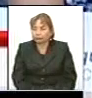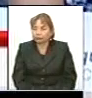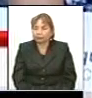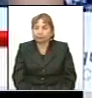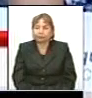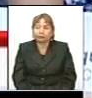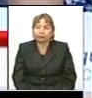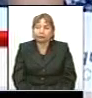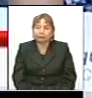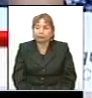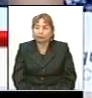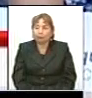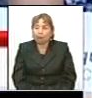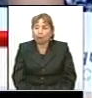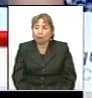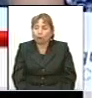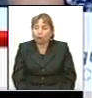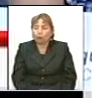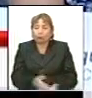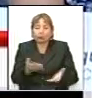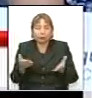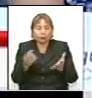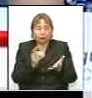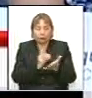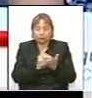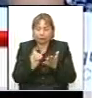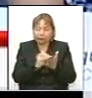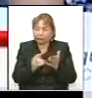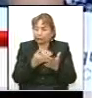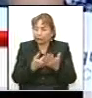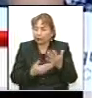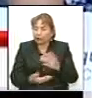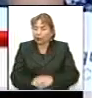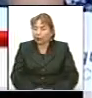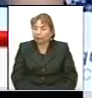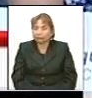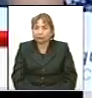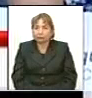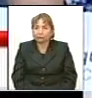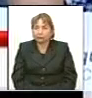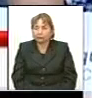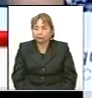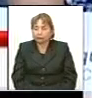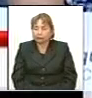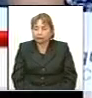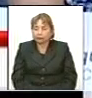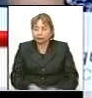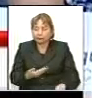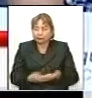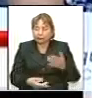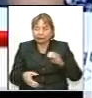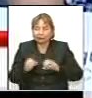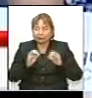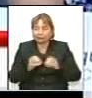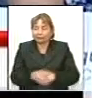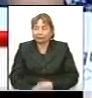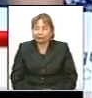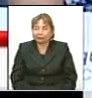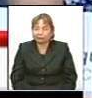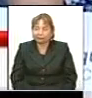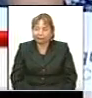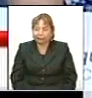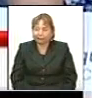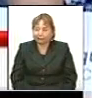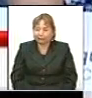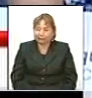roberto usted me puede decir yo tengo el dato de que todavía tenemos alrededor de 300.000 familias sin energía